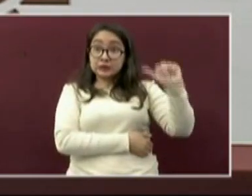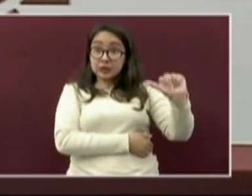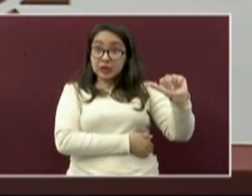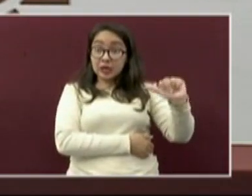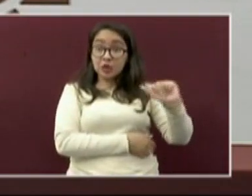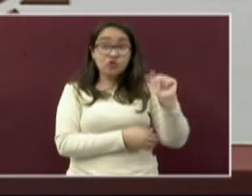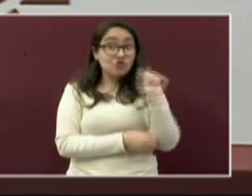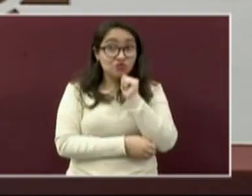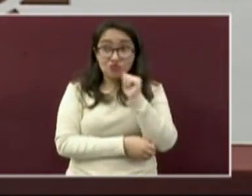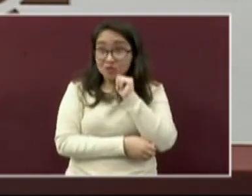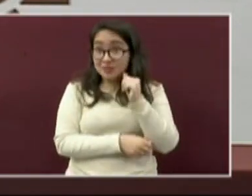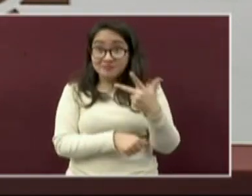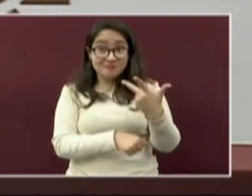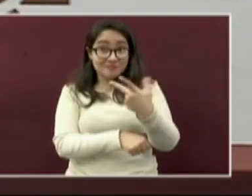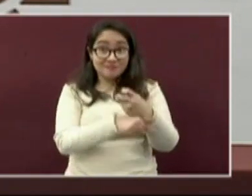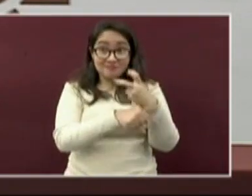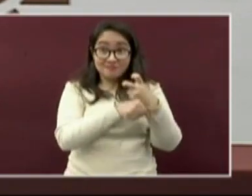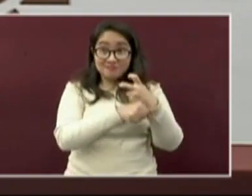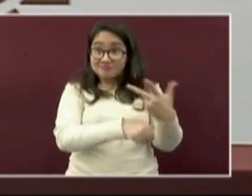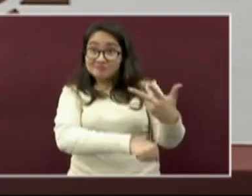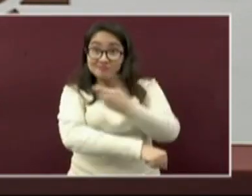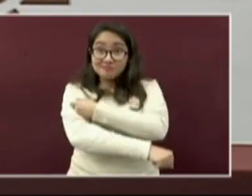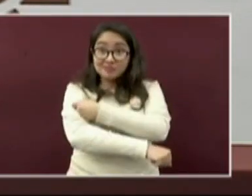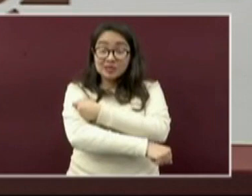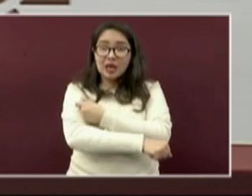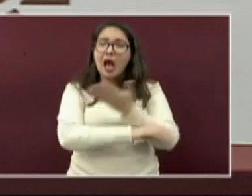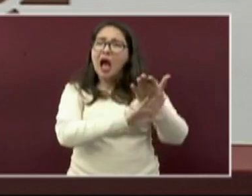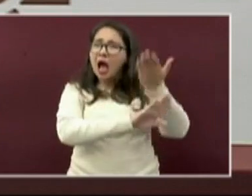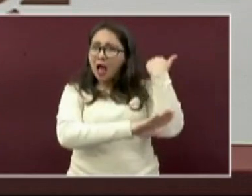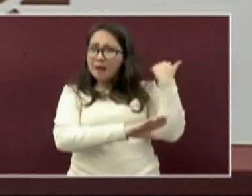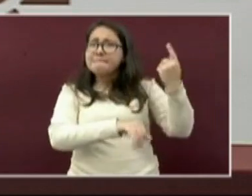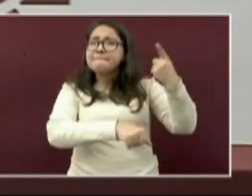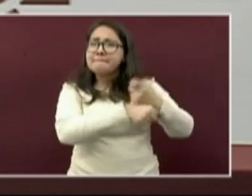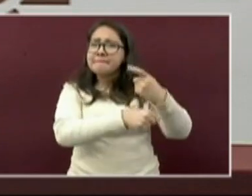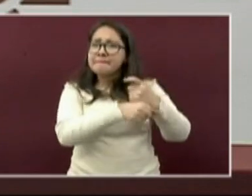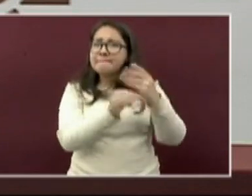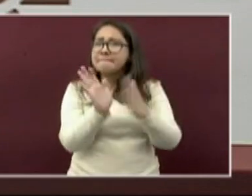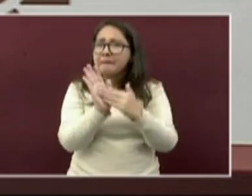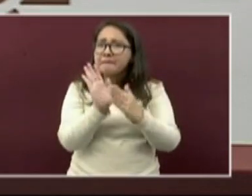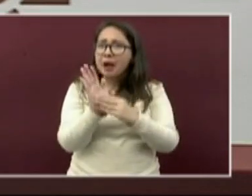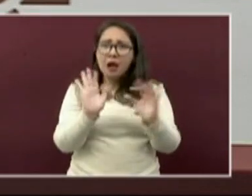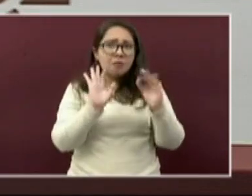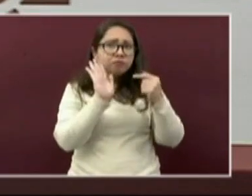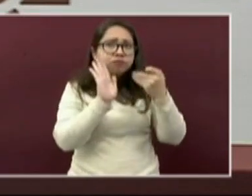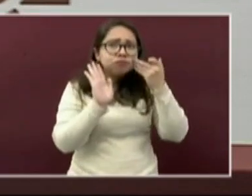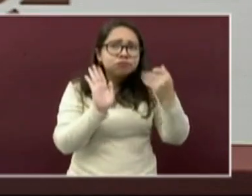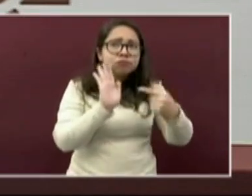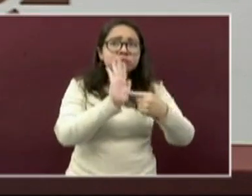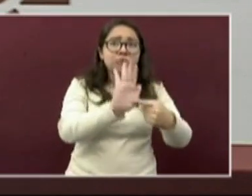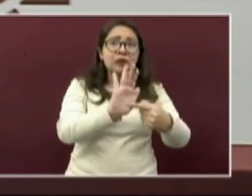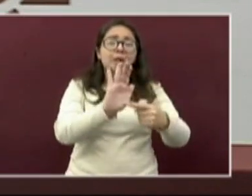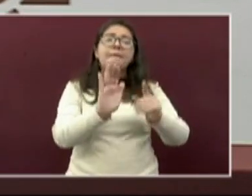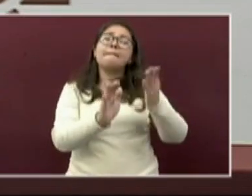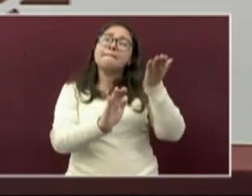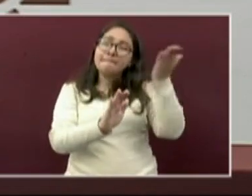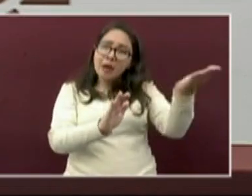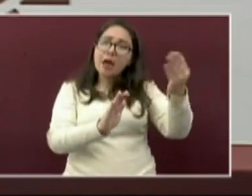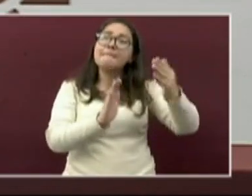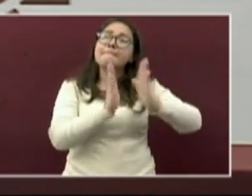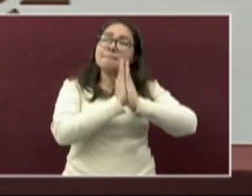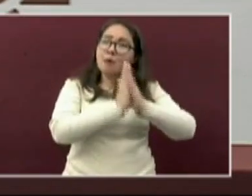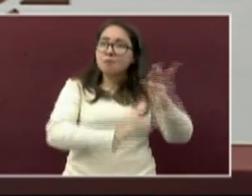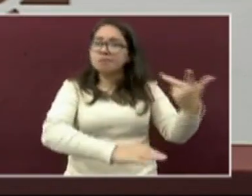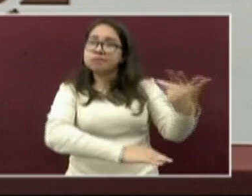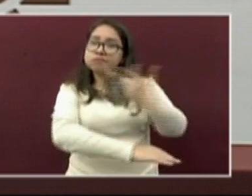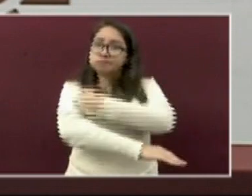dosis de astrazéneca con el comprobante de la primera aplicación pueden ir a solicitar que los vacunen para